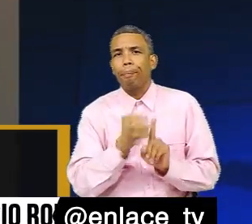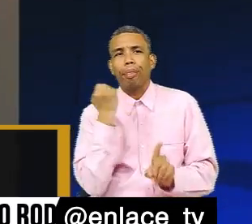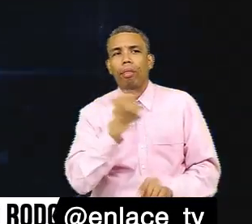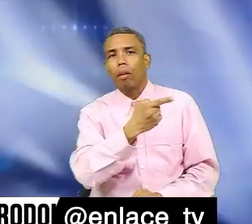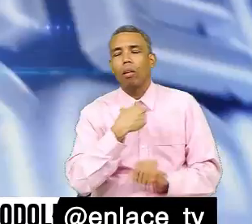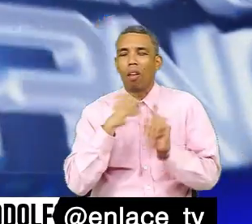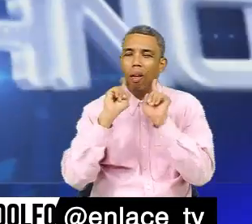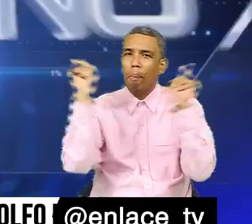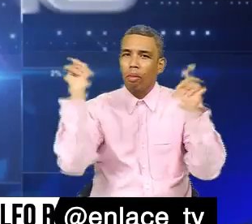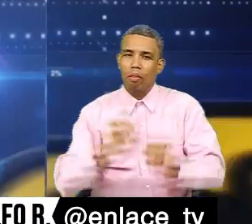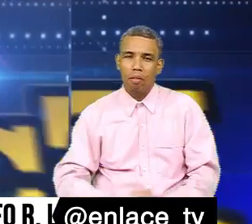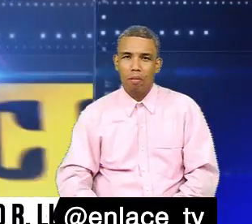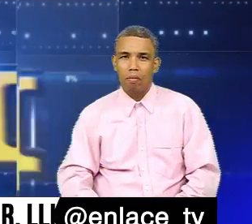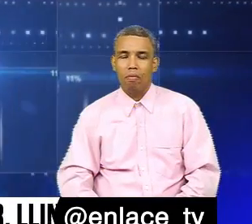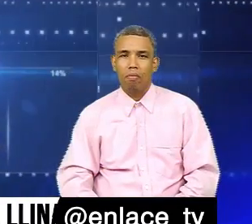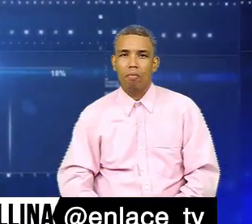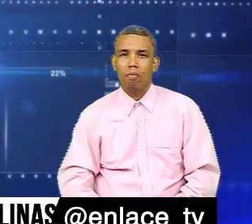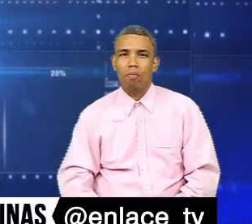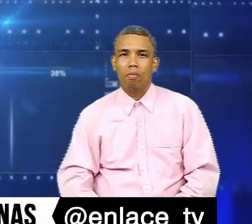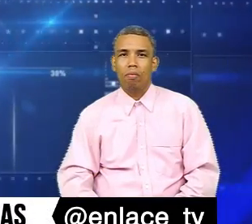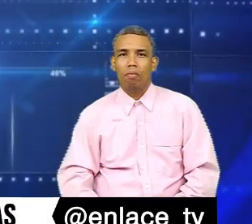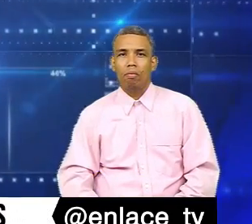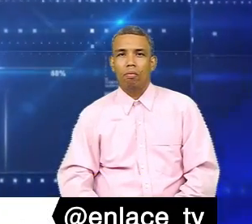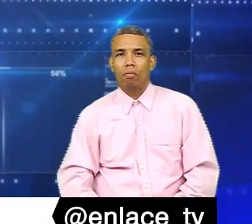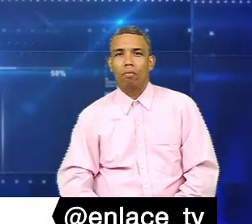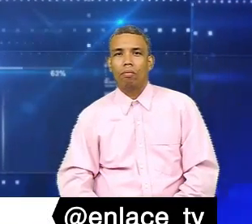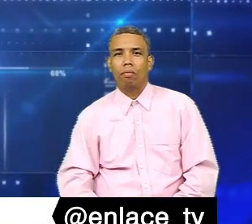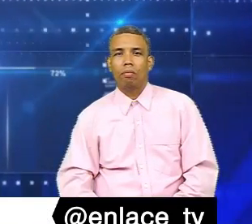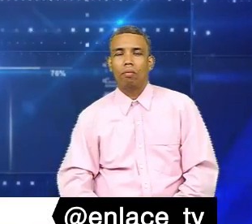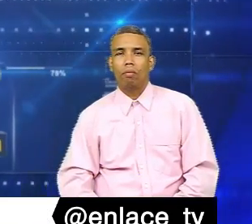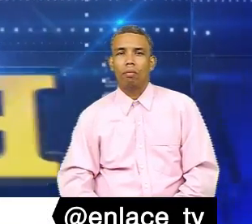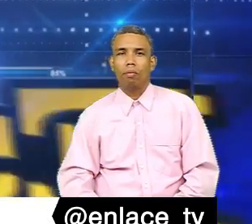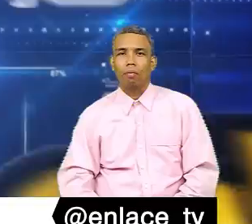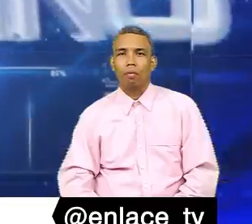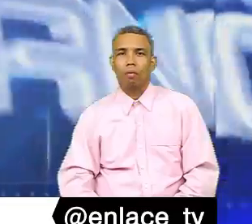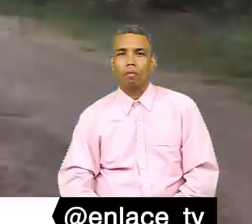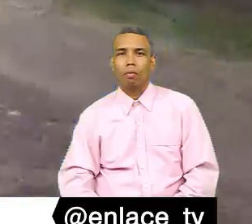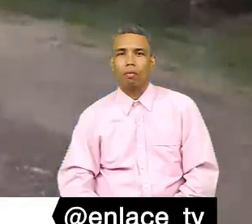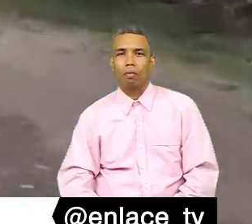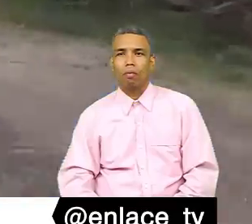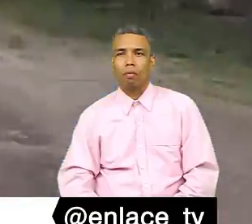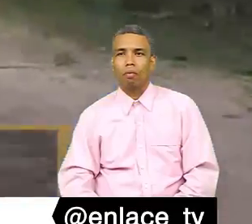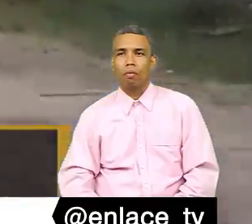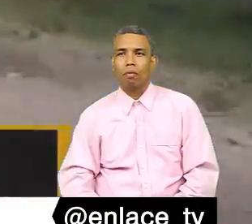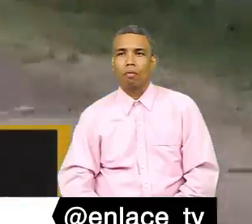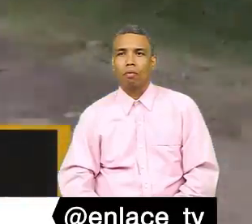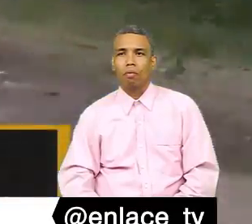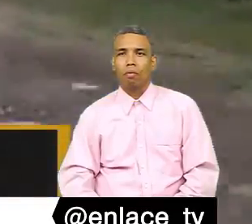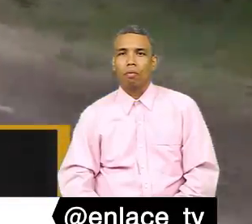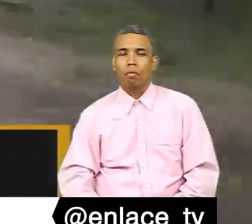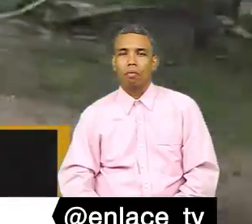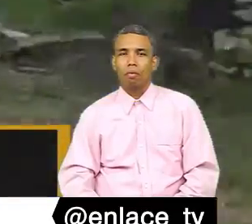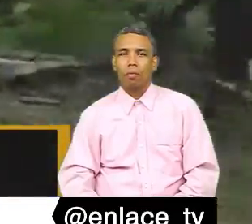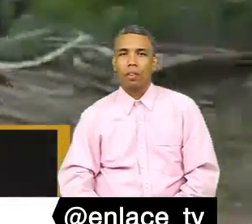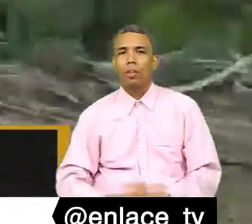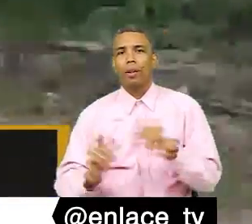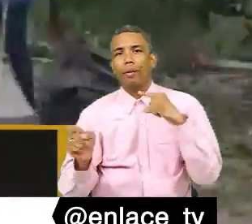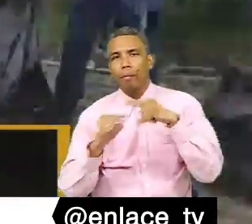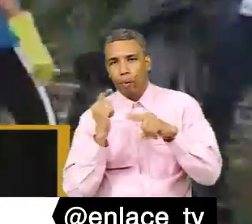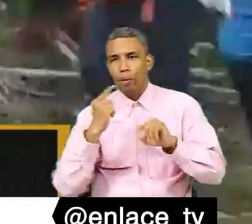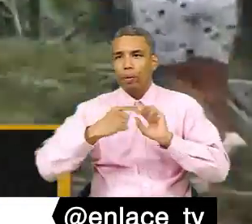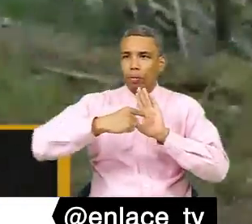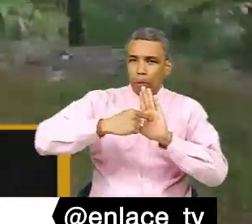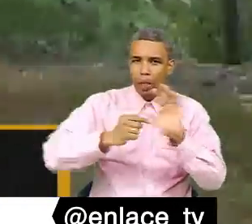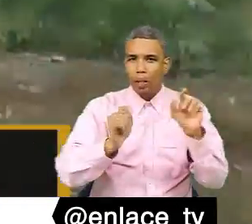parte. Como no todo puede ser malo, hoy destacamos